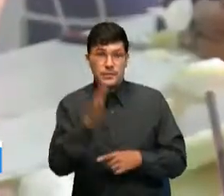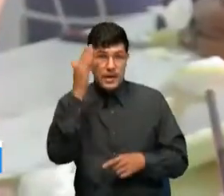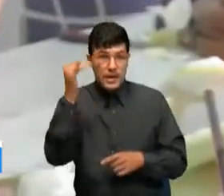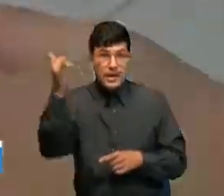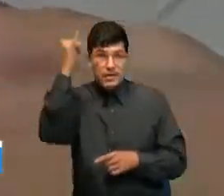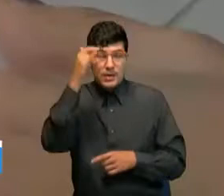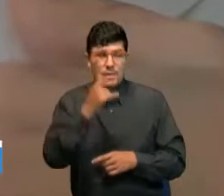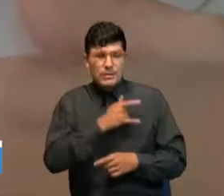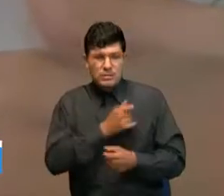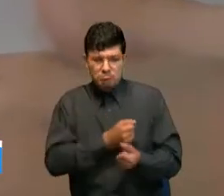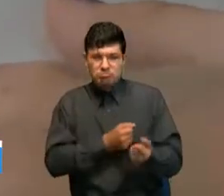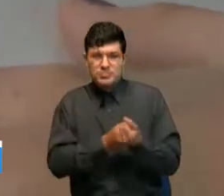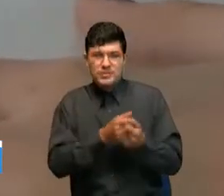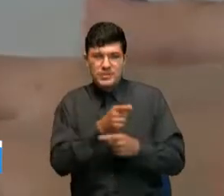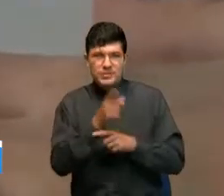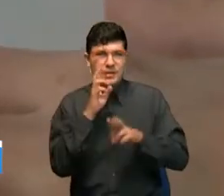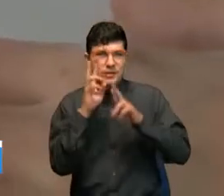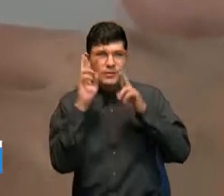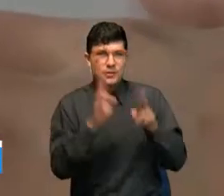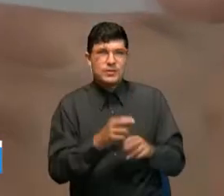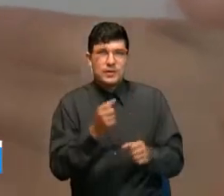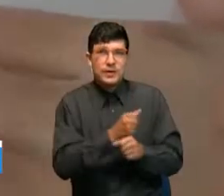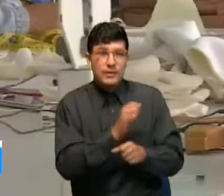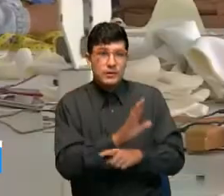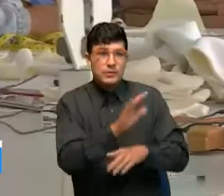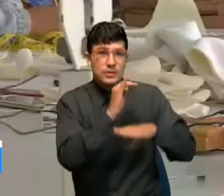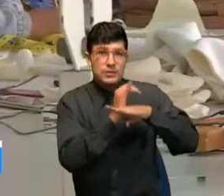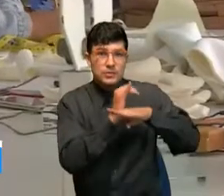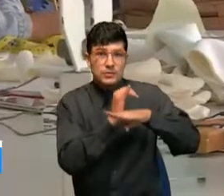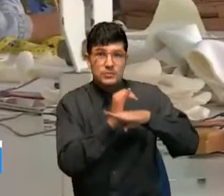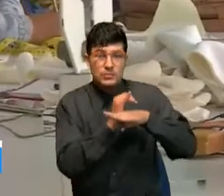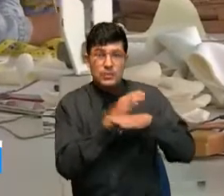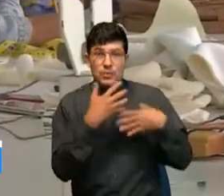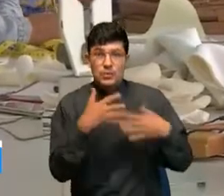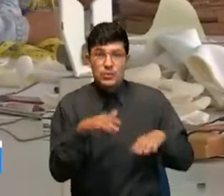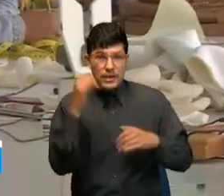resalta el trabajo de esta institución educativa e impulsa la innovación en el departamento.